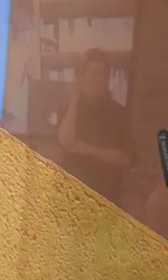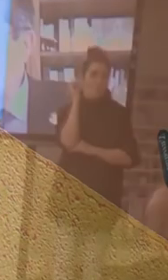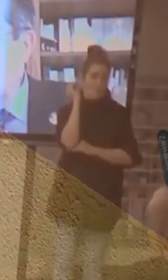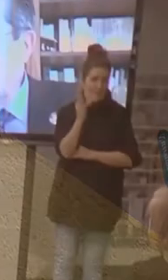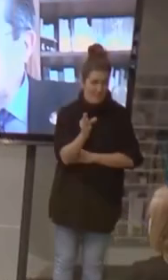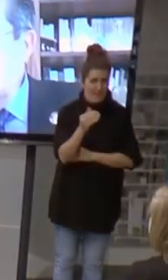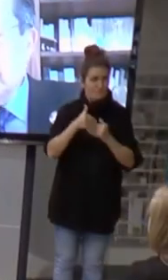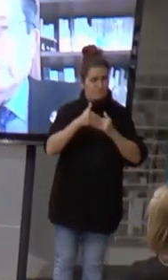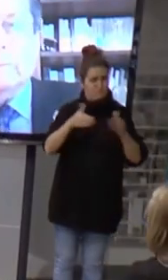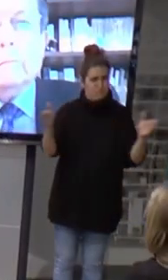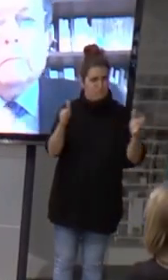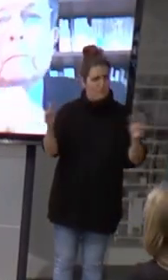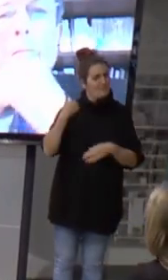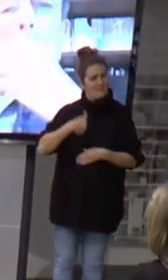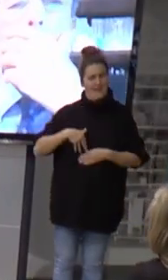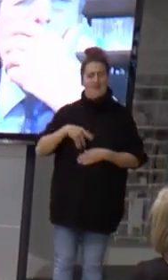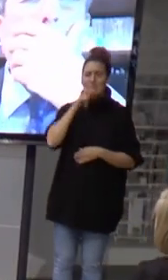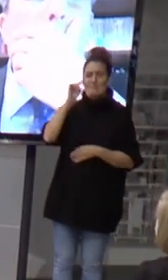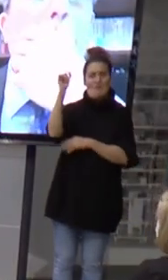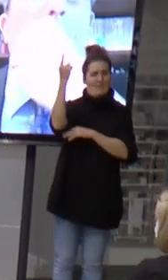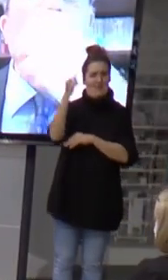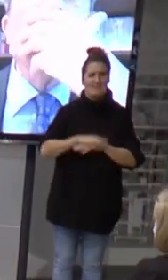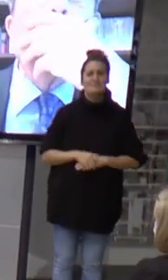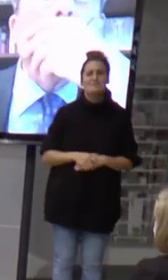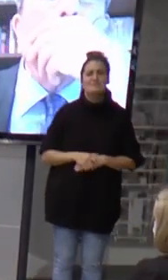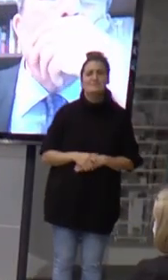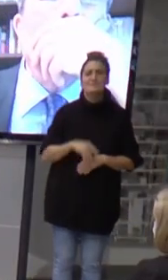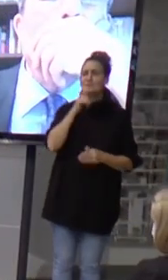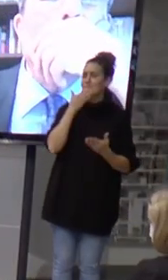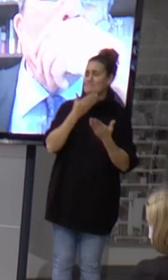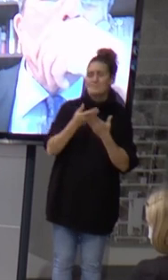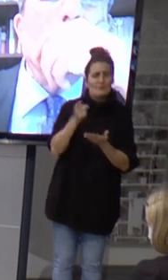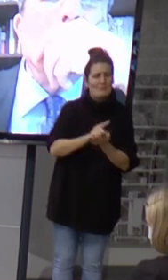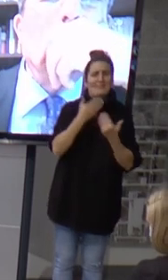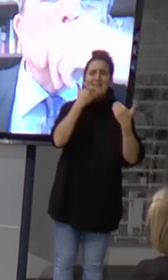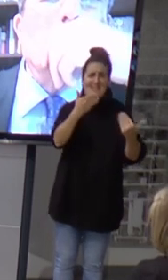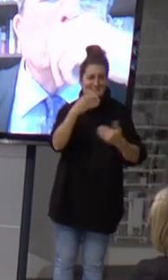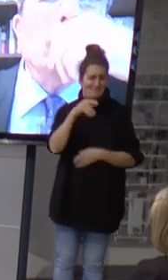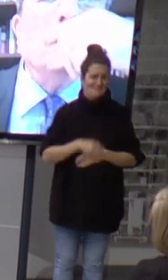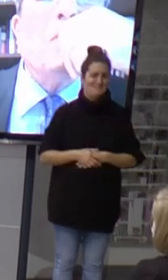la abrimos ya de manera oficial. Vuelvo a reiterarle mi agradecimiento, don Federico.